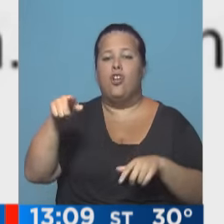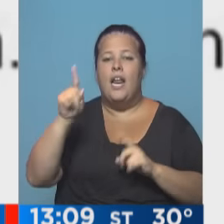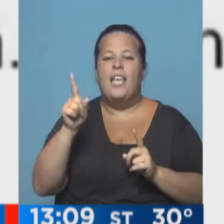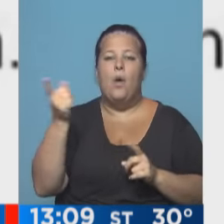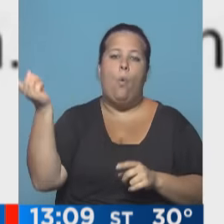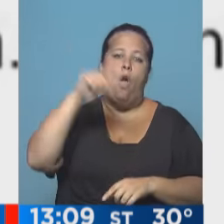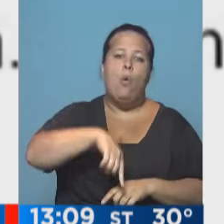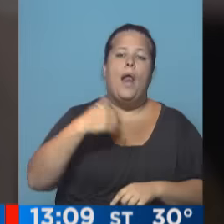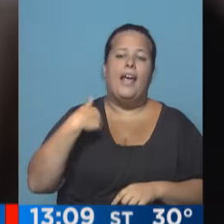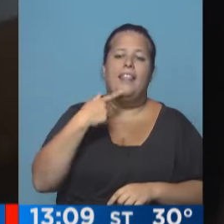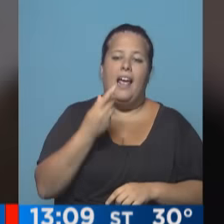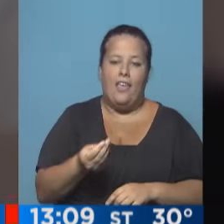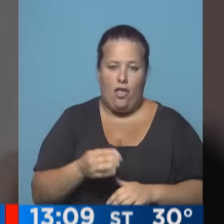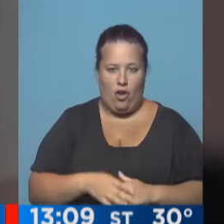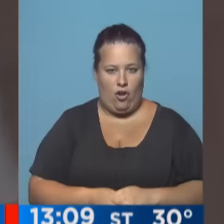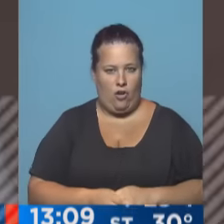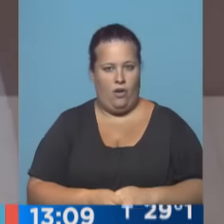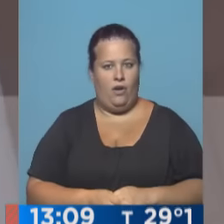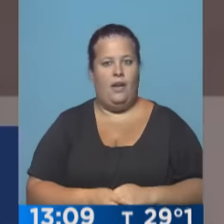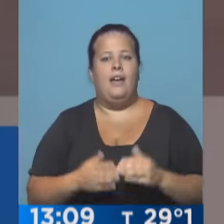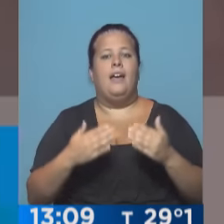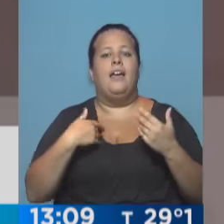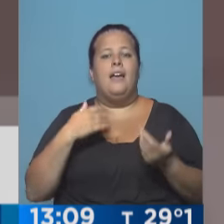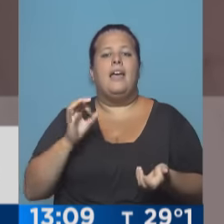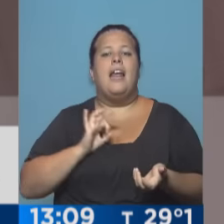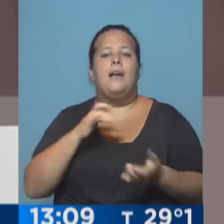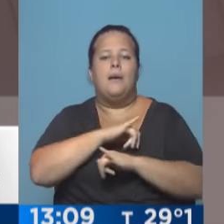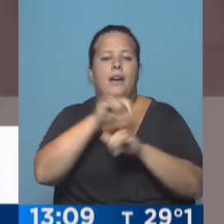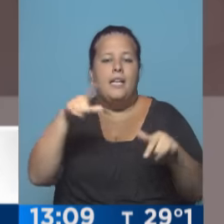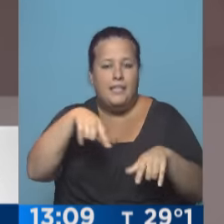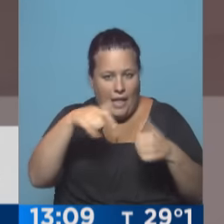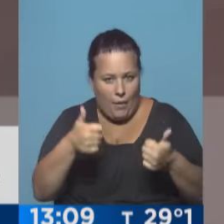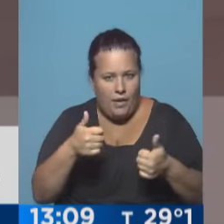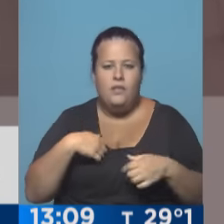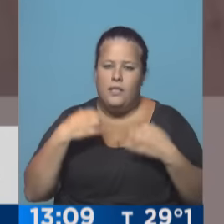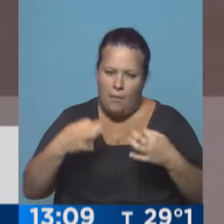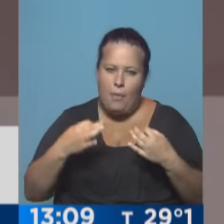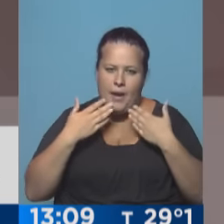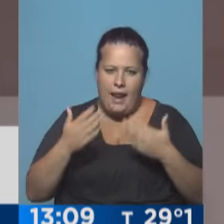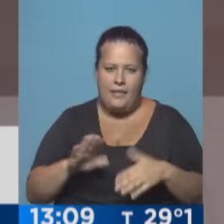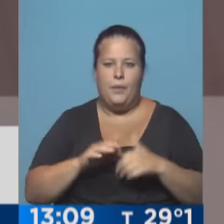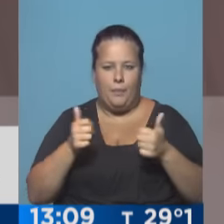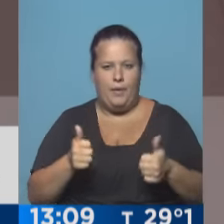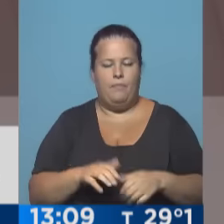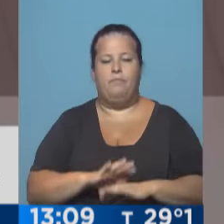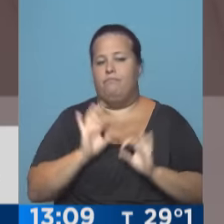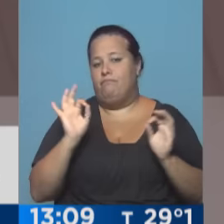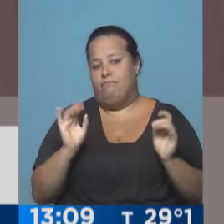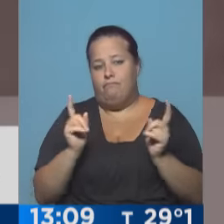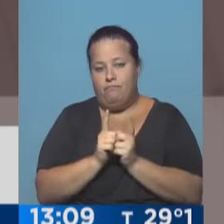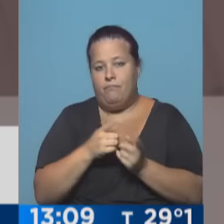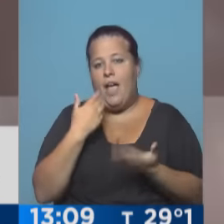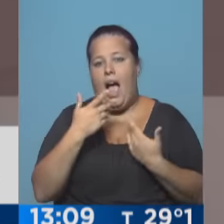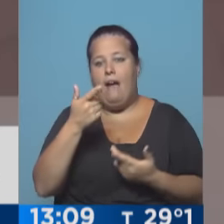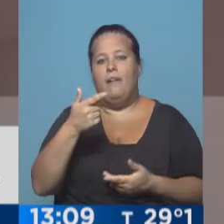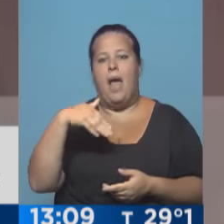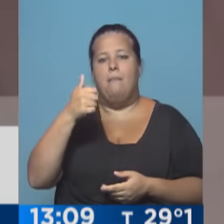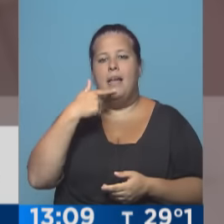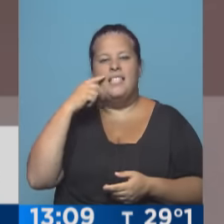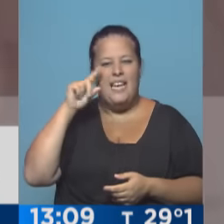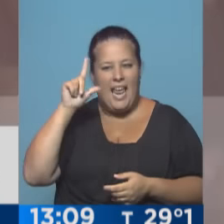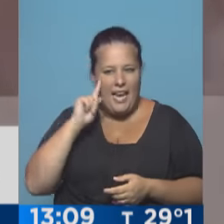de regreso al país. Queríamos saber el mensaje de ustedes también, ¿no? Bien, hasta ahí entonces la palabra de Federico